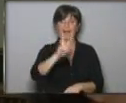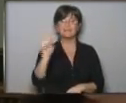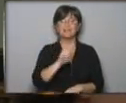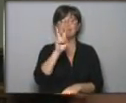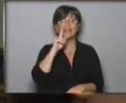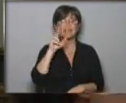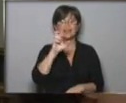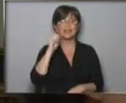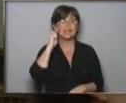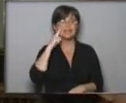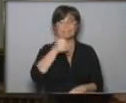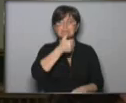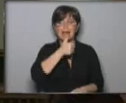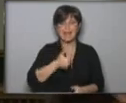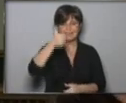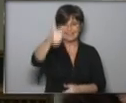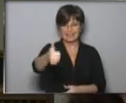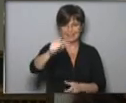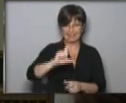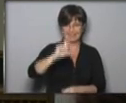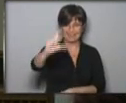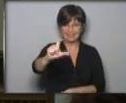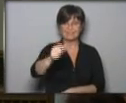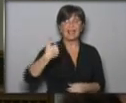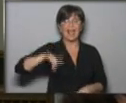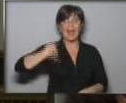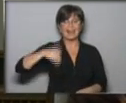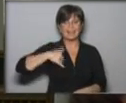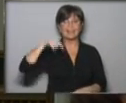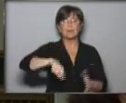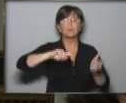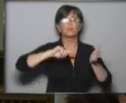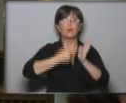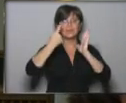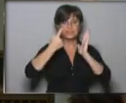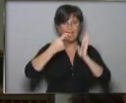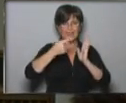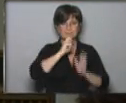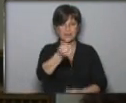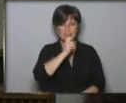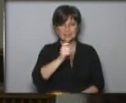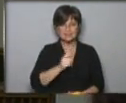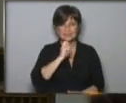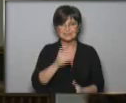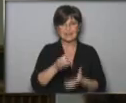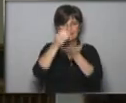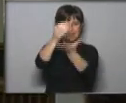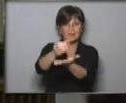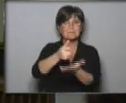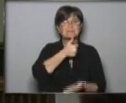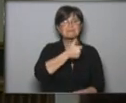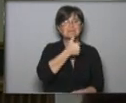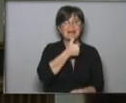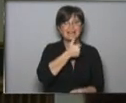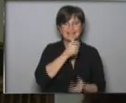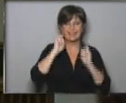Virginia Bonar, encargada de prensa de la Arquidiócesis de Buenos Aires, que le está llevando un